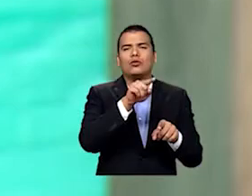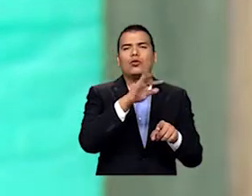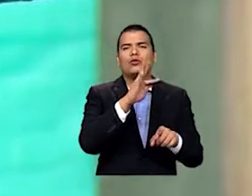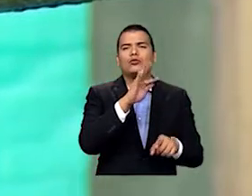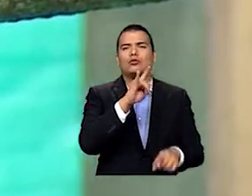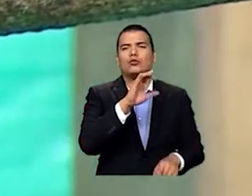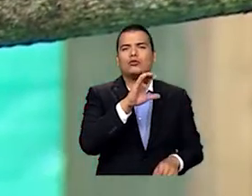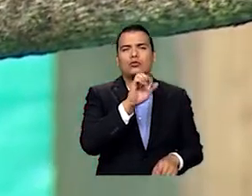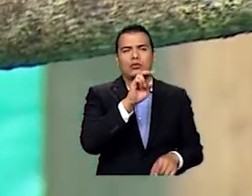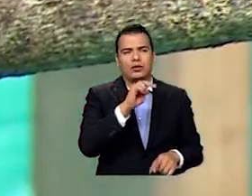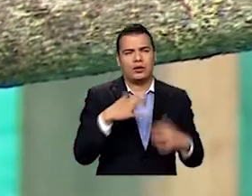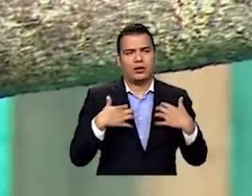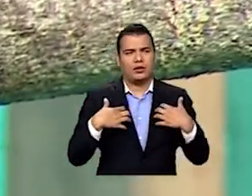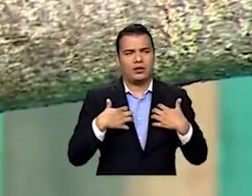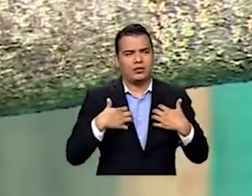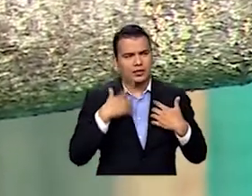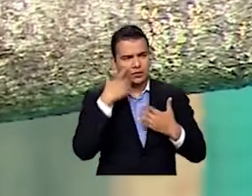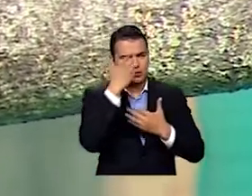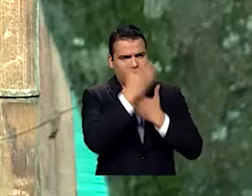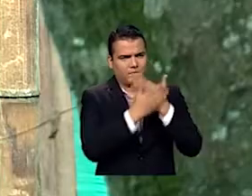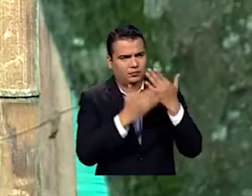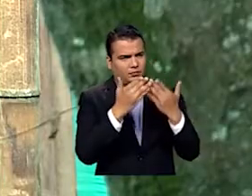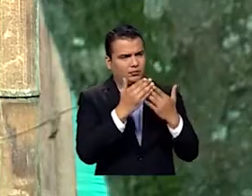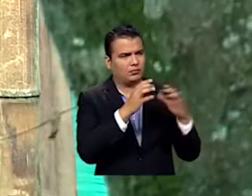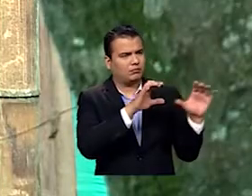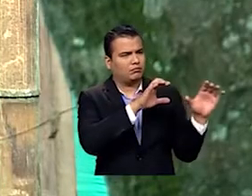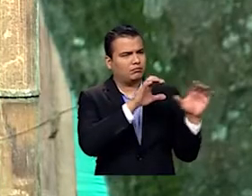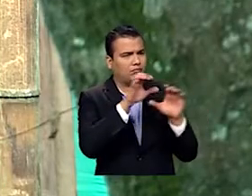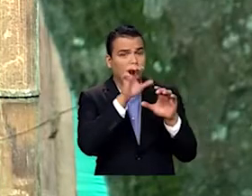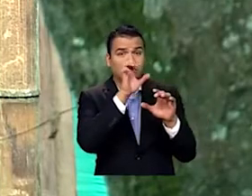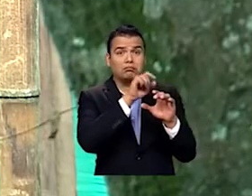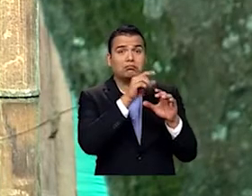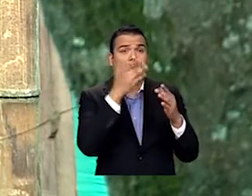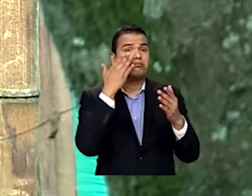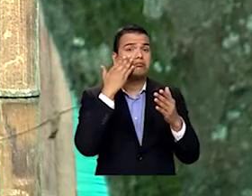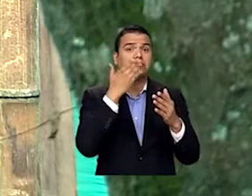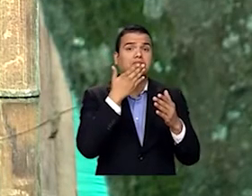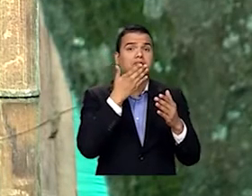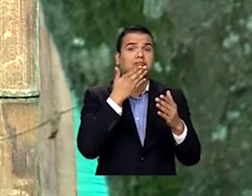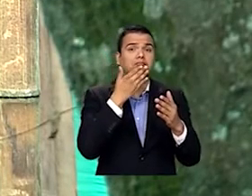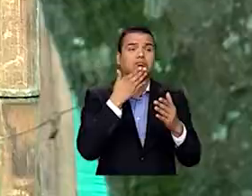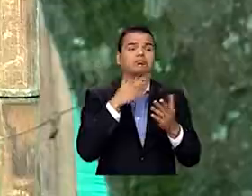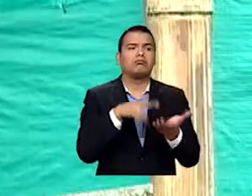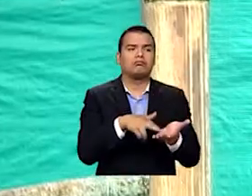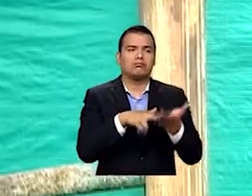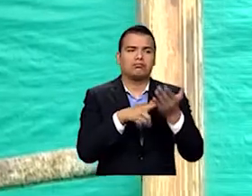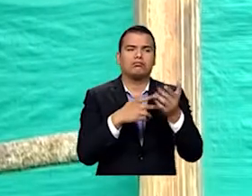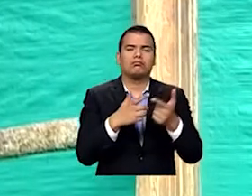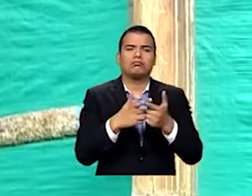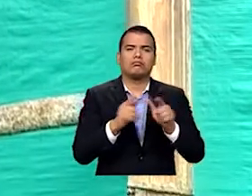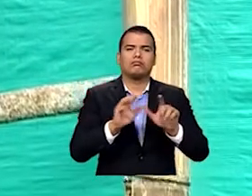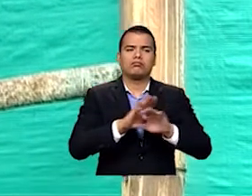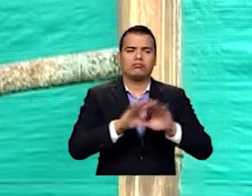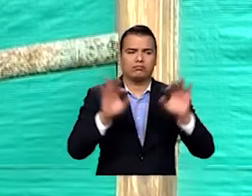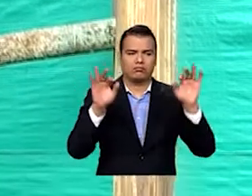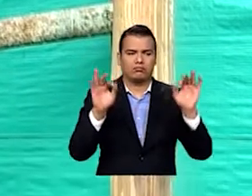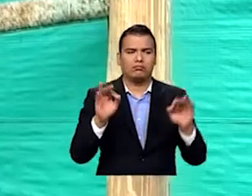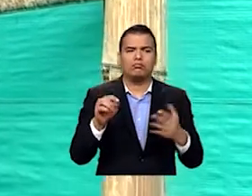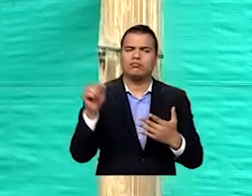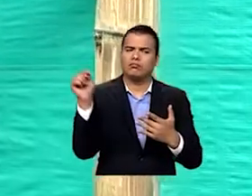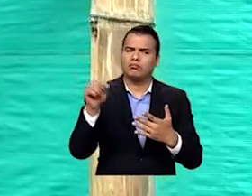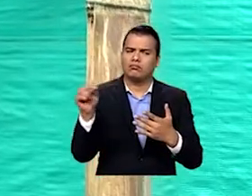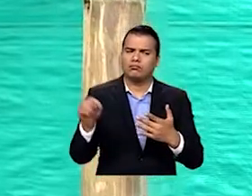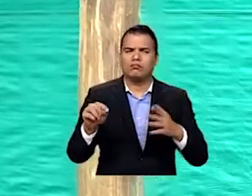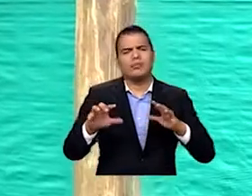proceso de cuarentena y evaluación de su comportamiento, se le considera apto para continuar su proceso de rehabilitación. Con una serie de actividades que se